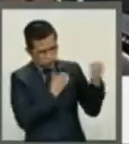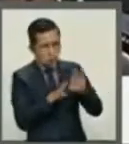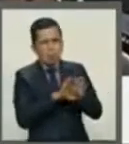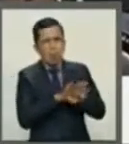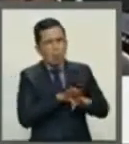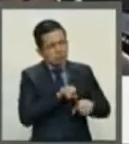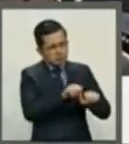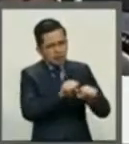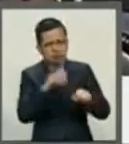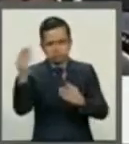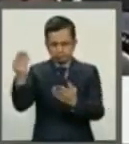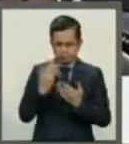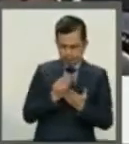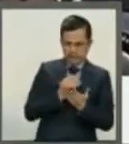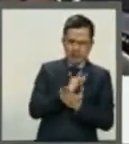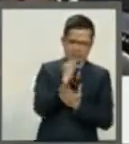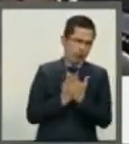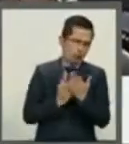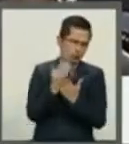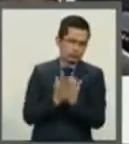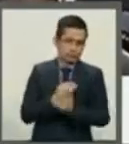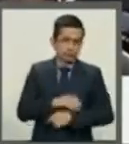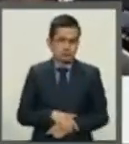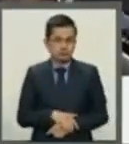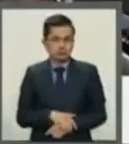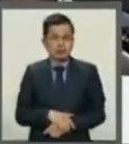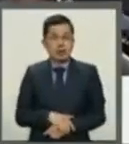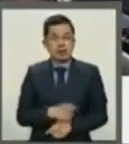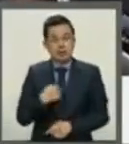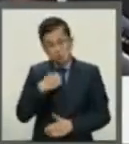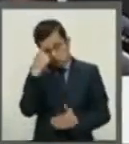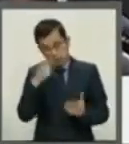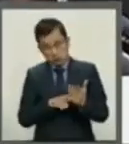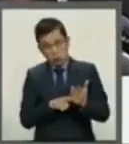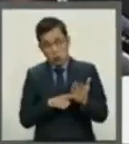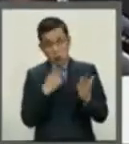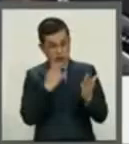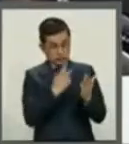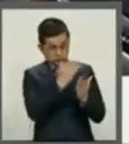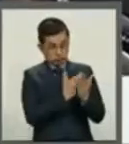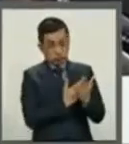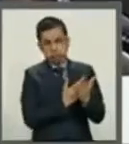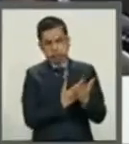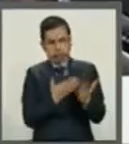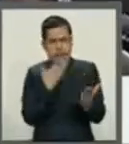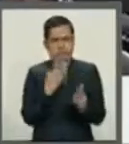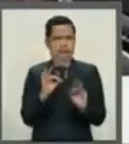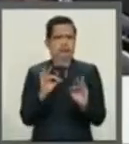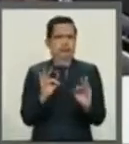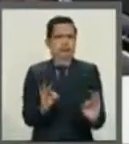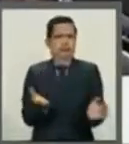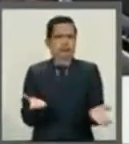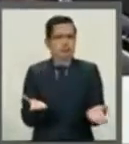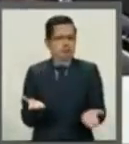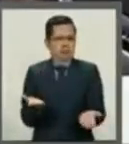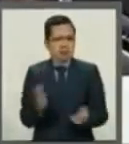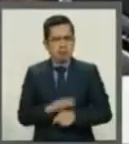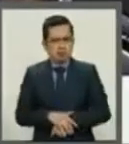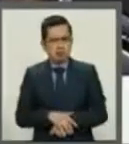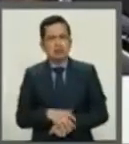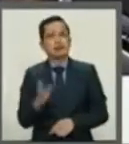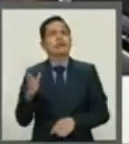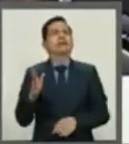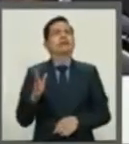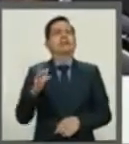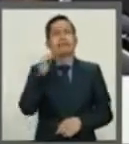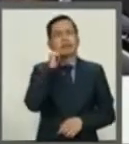Creo que es bastante sensato lo que se propone a esta asamblea y más allá de los debates políticos